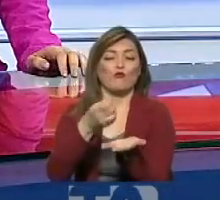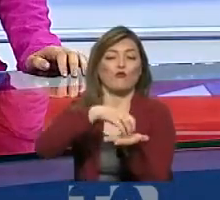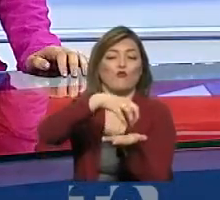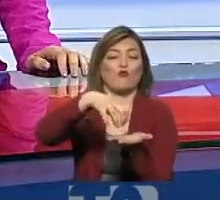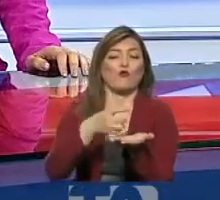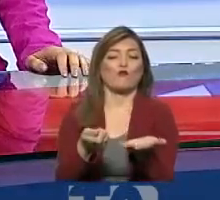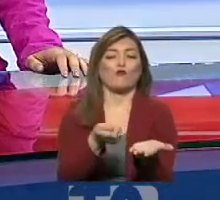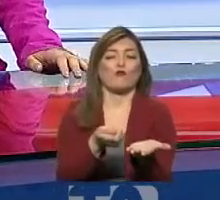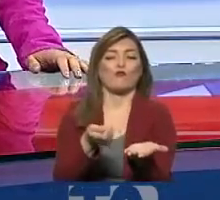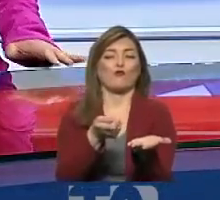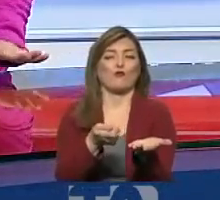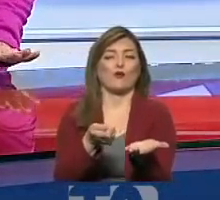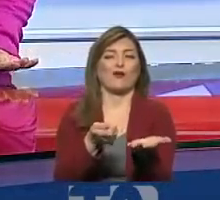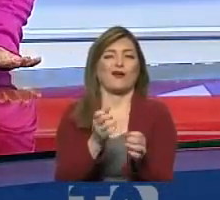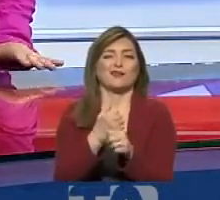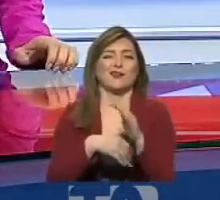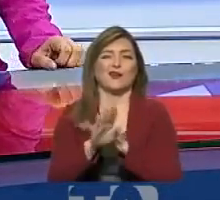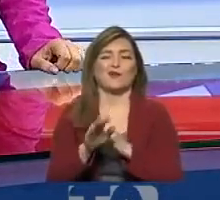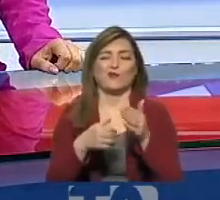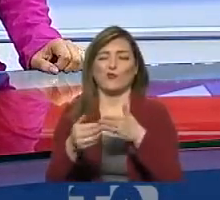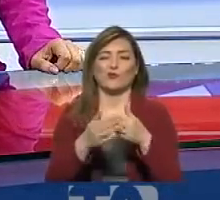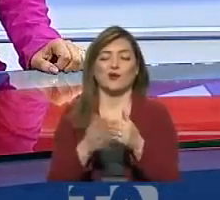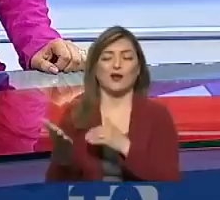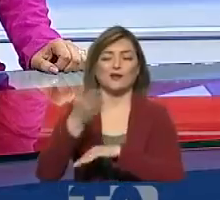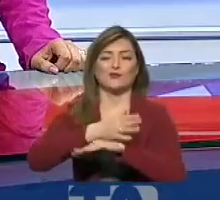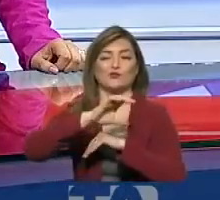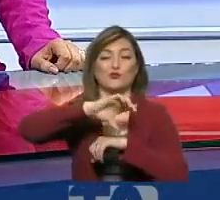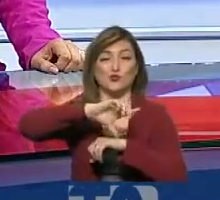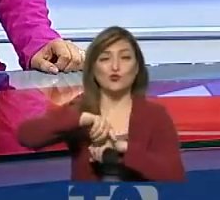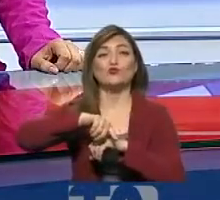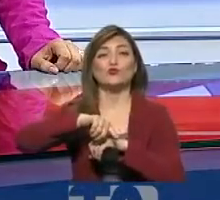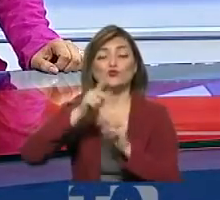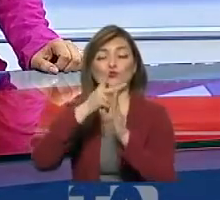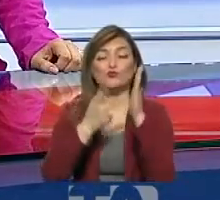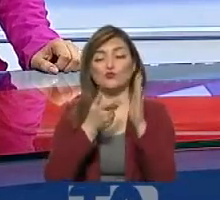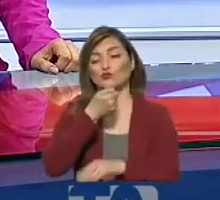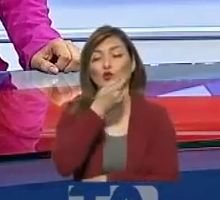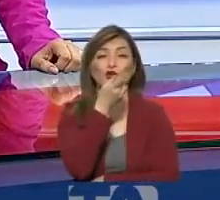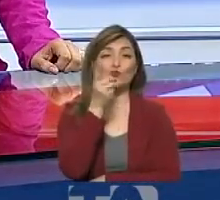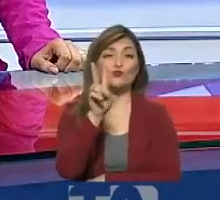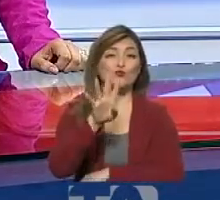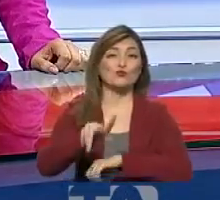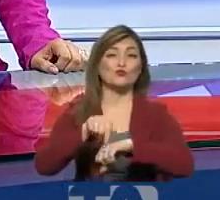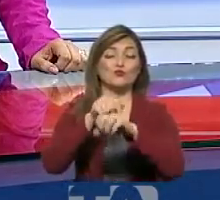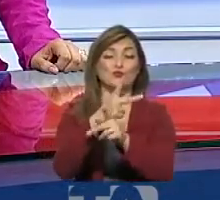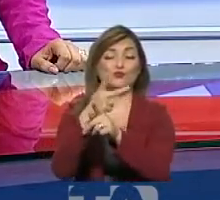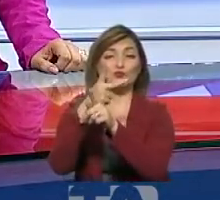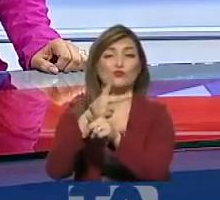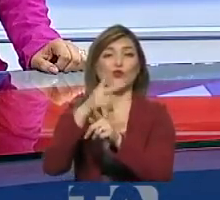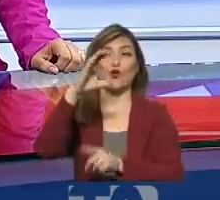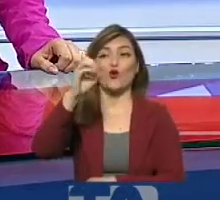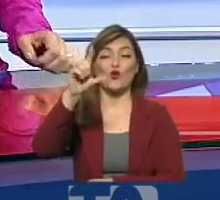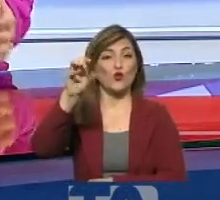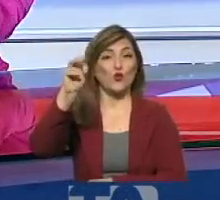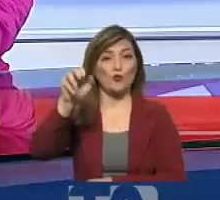publicó en su cuenta de Twitter. Y hace pocos minutos en nuestro programa de entrevistas Los Desayunos de 24 horas, la concejal Luz Elena